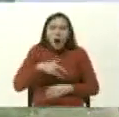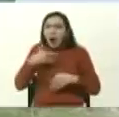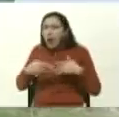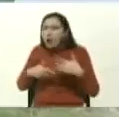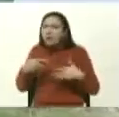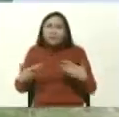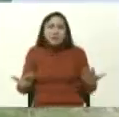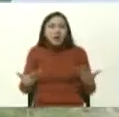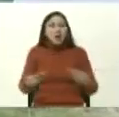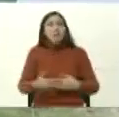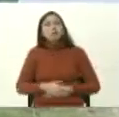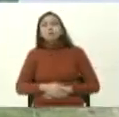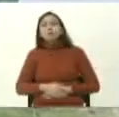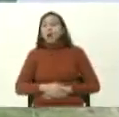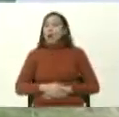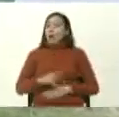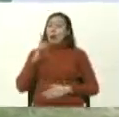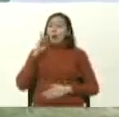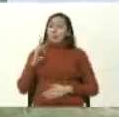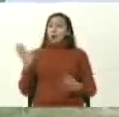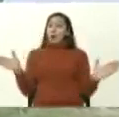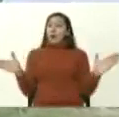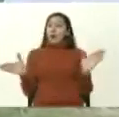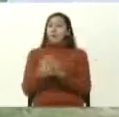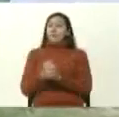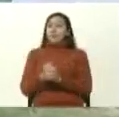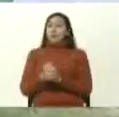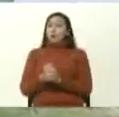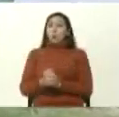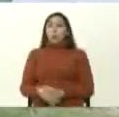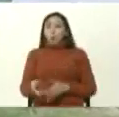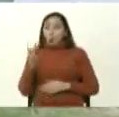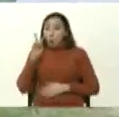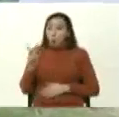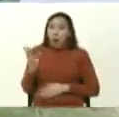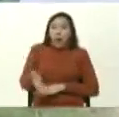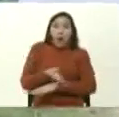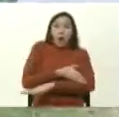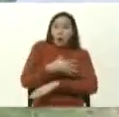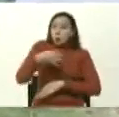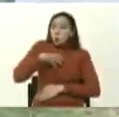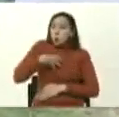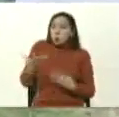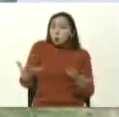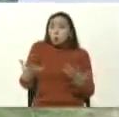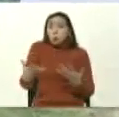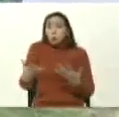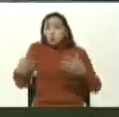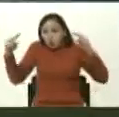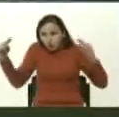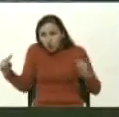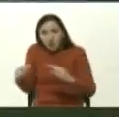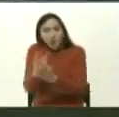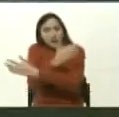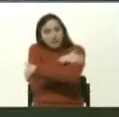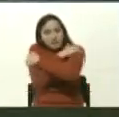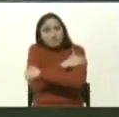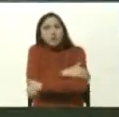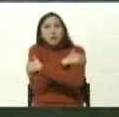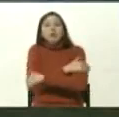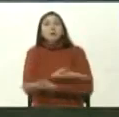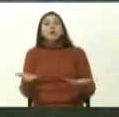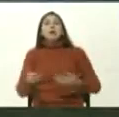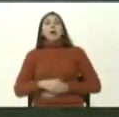cuando vieron a sus compañeros después de tanto tiempo sin verlos presencialmente, físicamente? Veníamos de